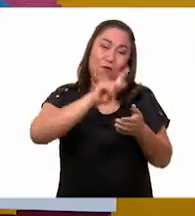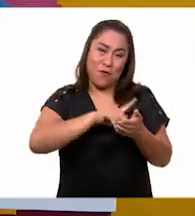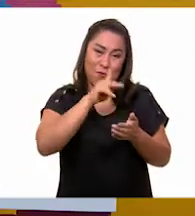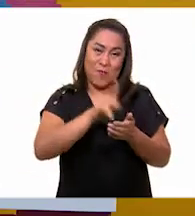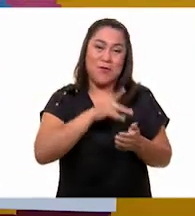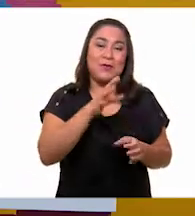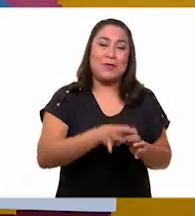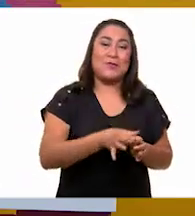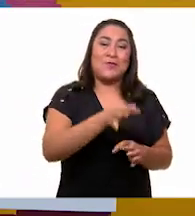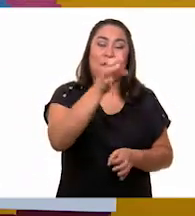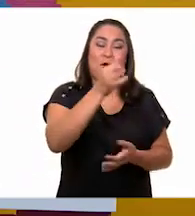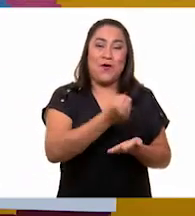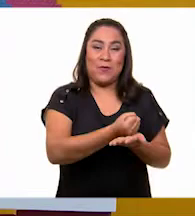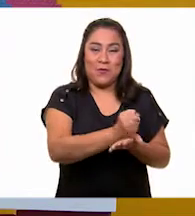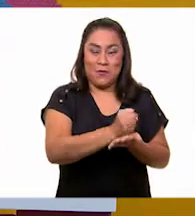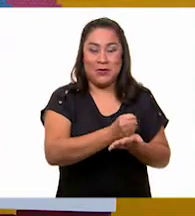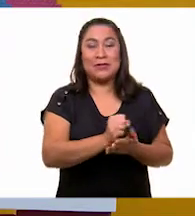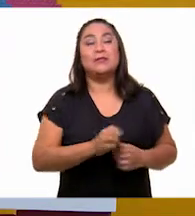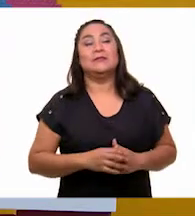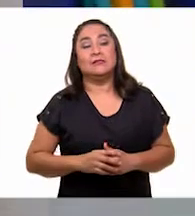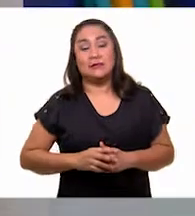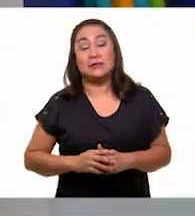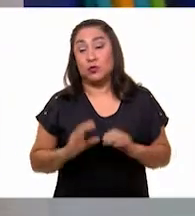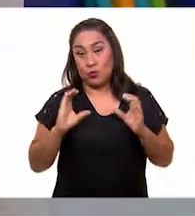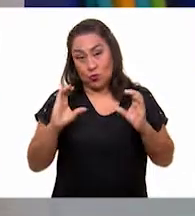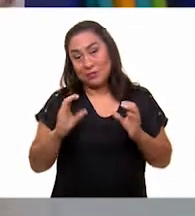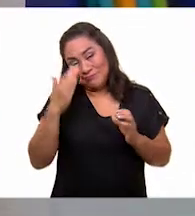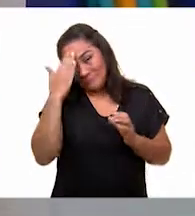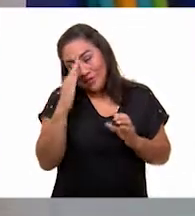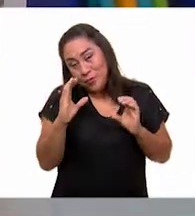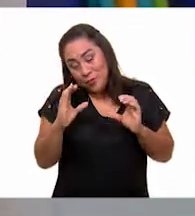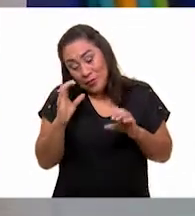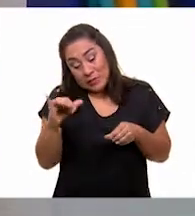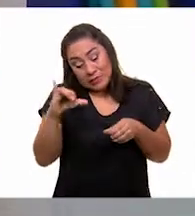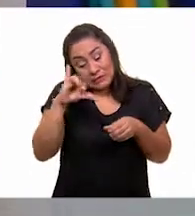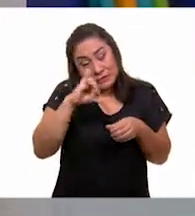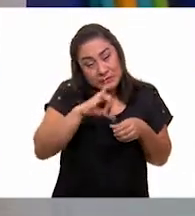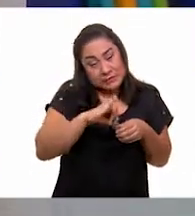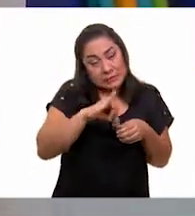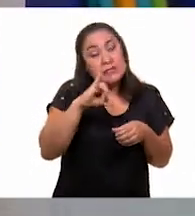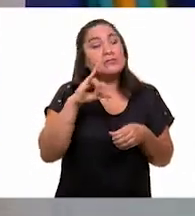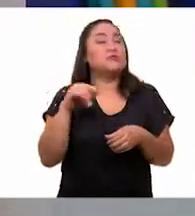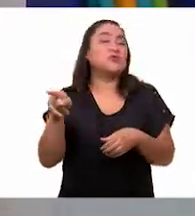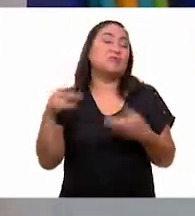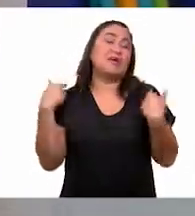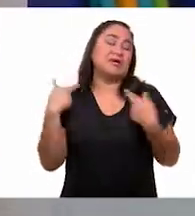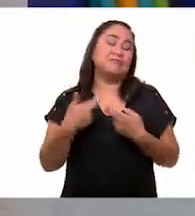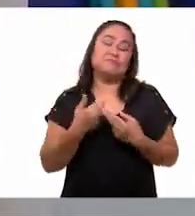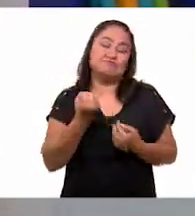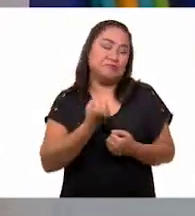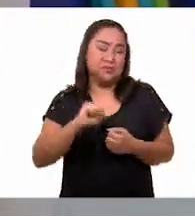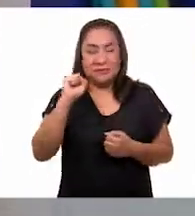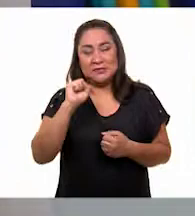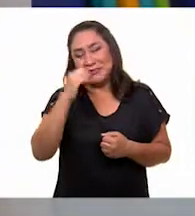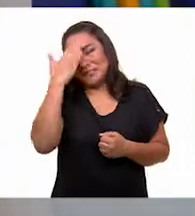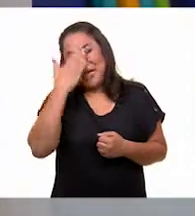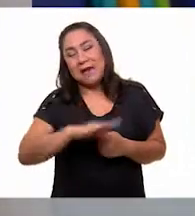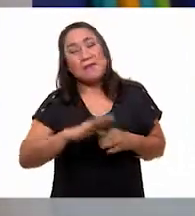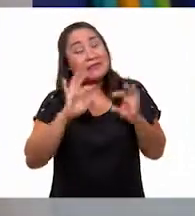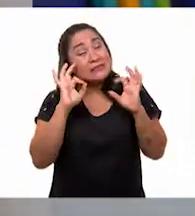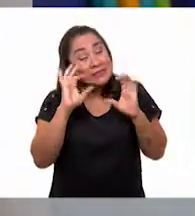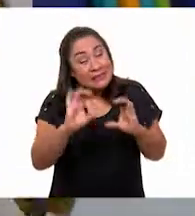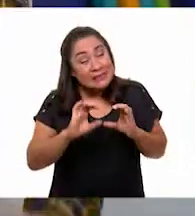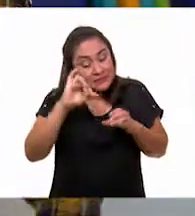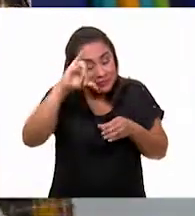botellas. Claro, tiene que hacerlo con mucho cuidado y es toda una experta porque no derrama ni una